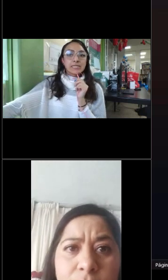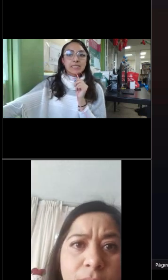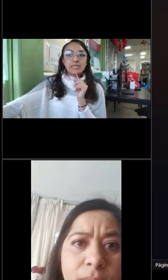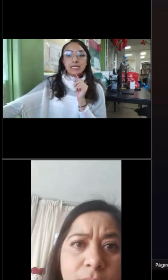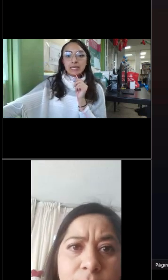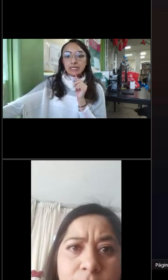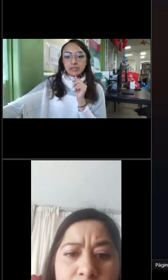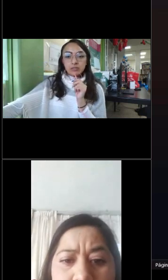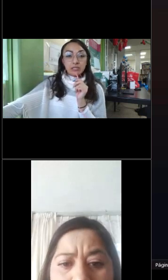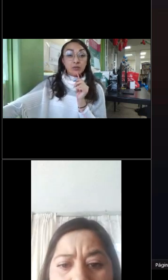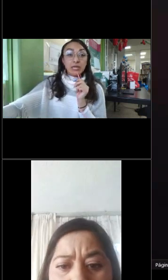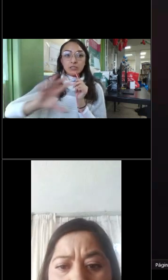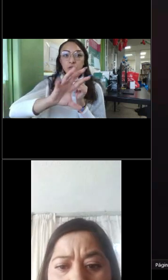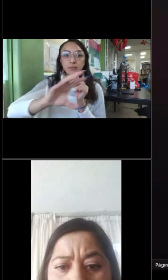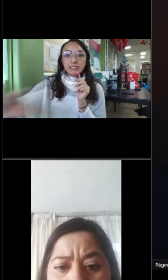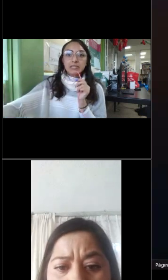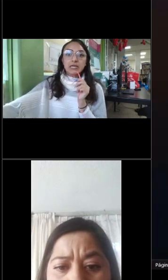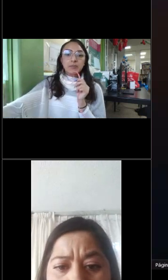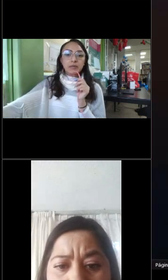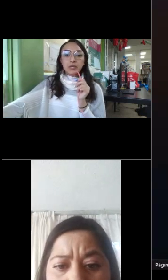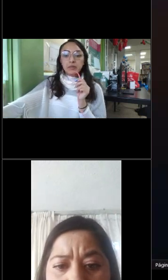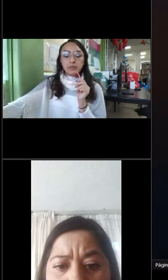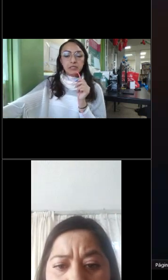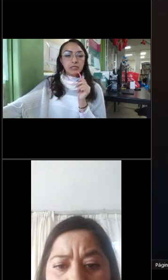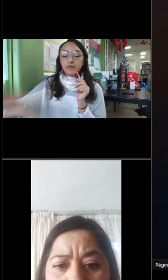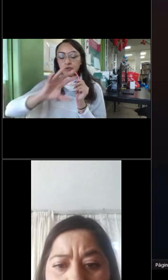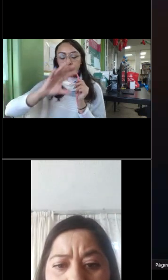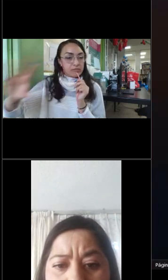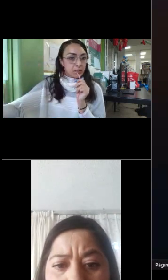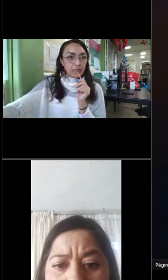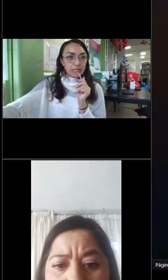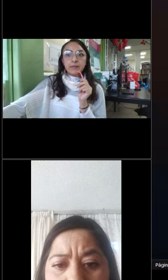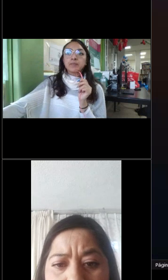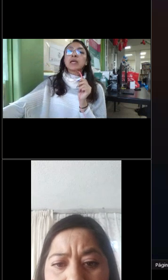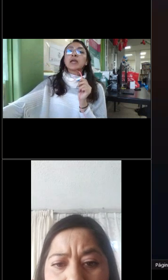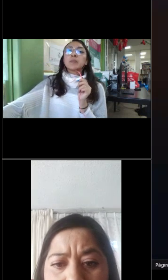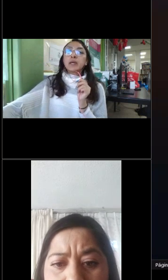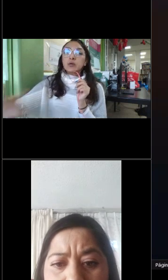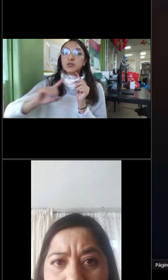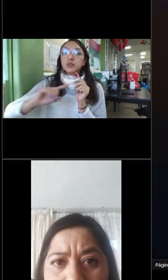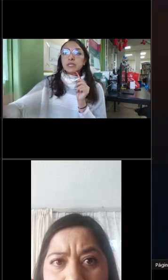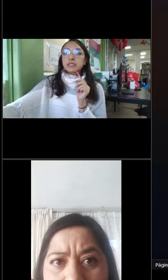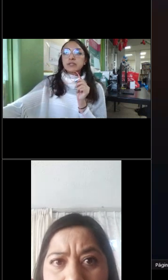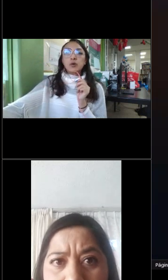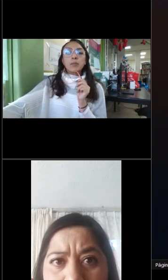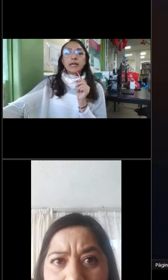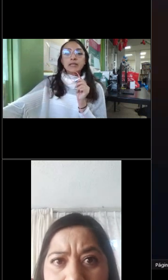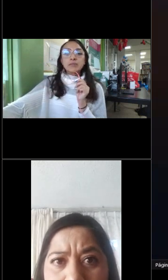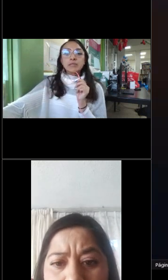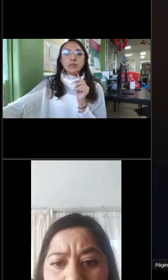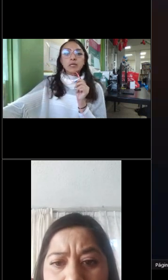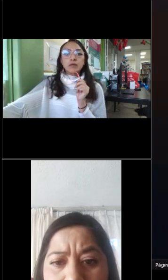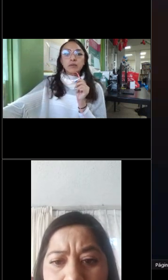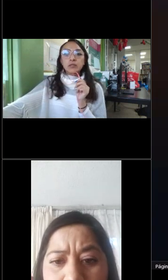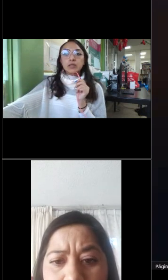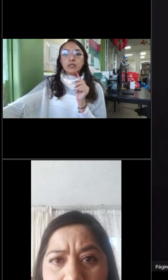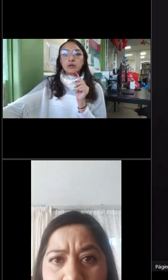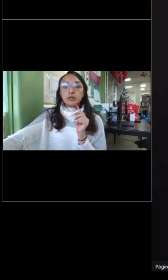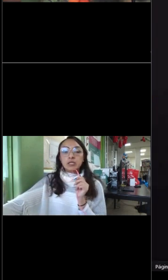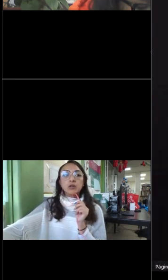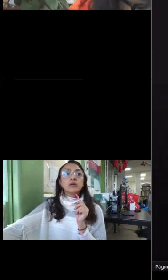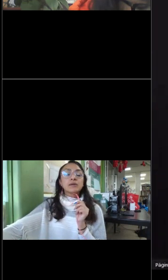de enseñanza de la lectoescritura? Es muy parecida a la pregunta que viene en el foro, no es igualita, pero justo es eso. ¿Para qué me sirve el